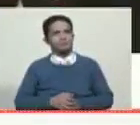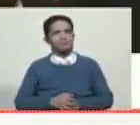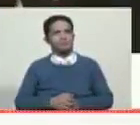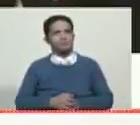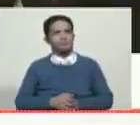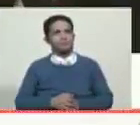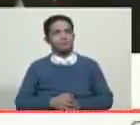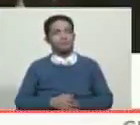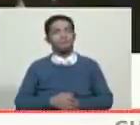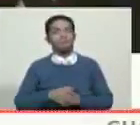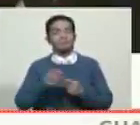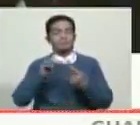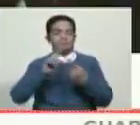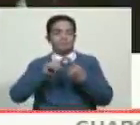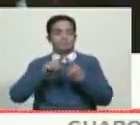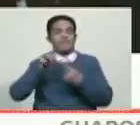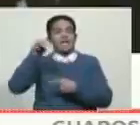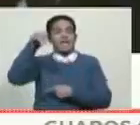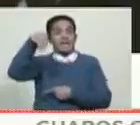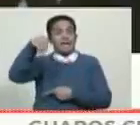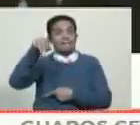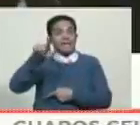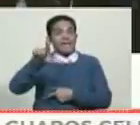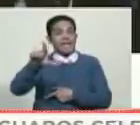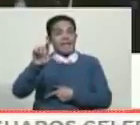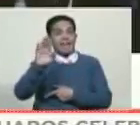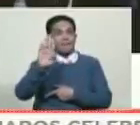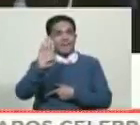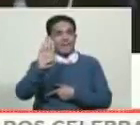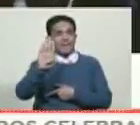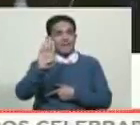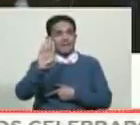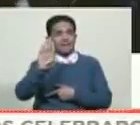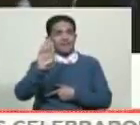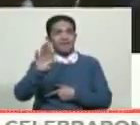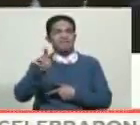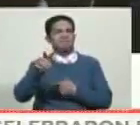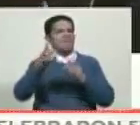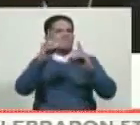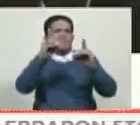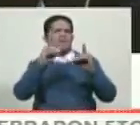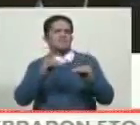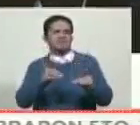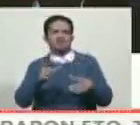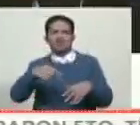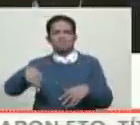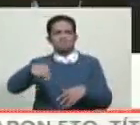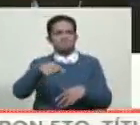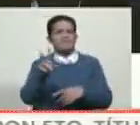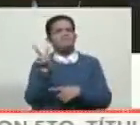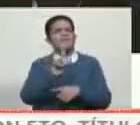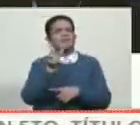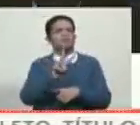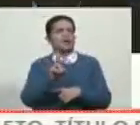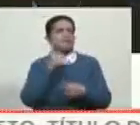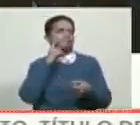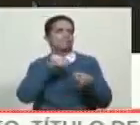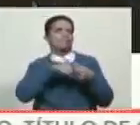League Baseball, de Grandes Ligas, decidió que en Venezuela no se hiciera la Serie del